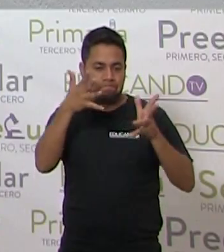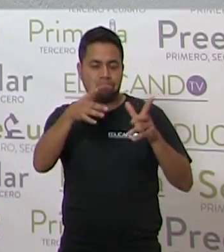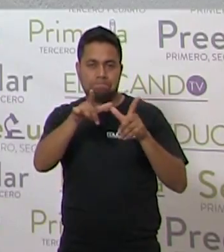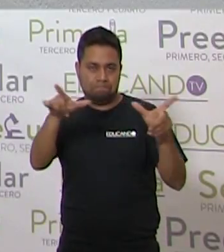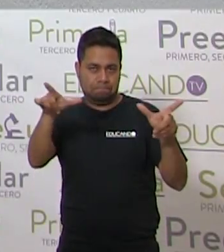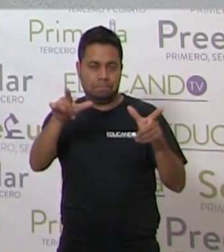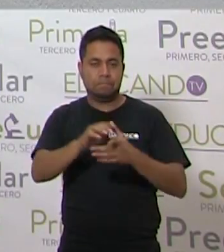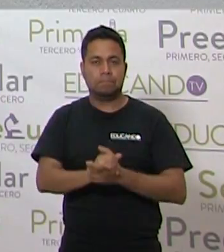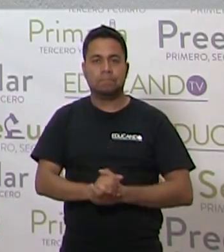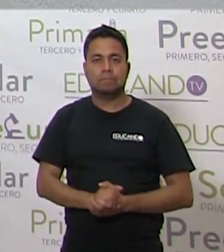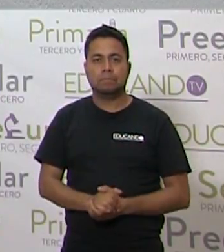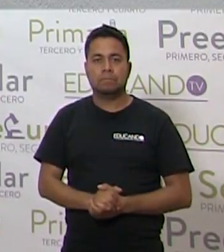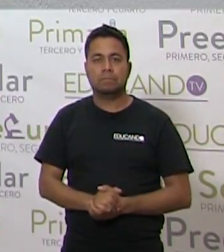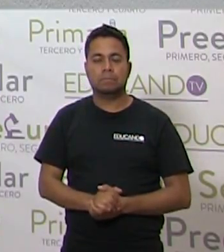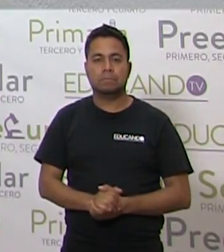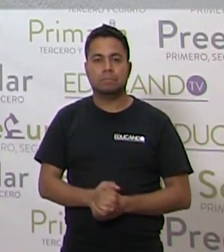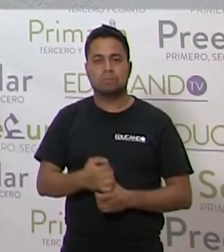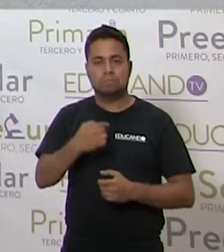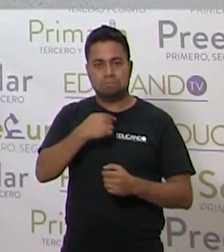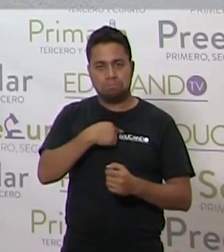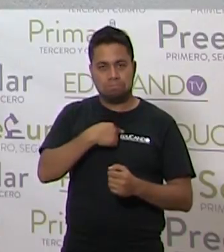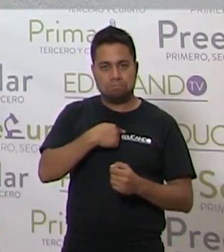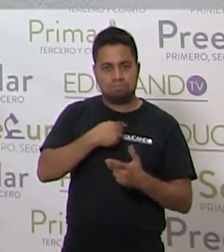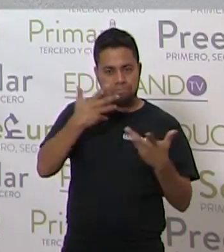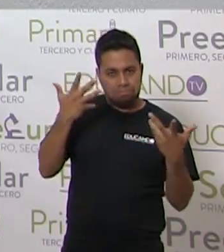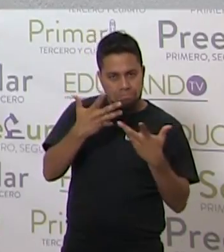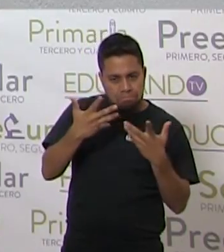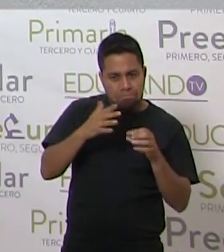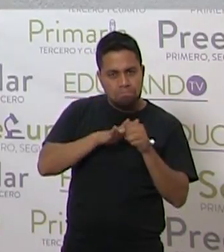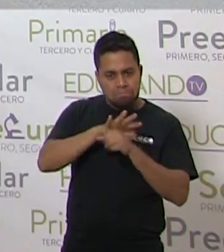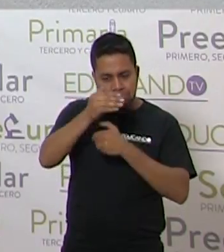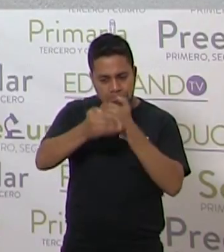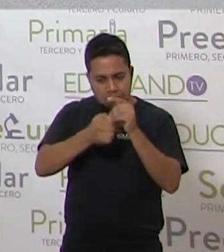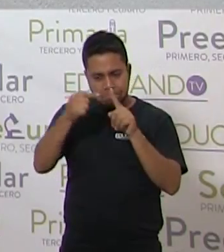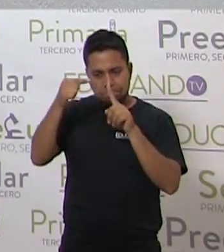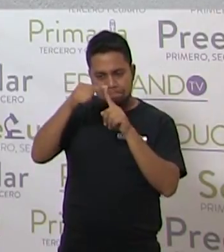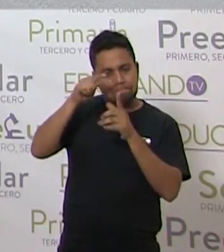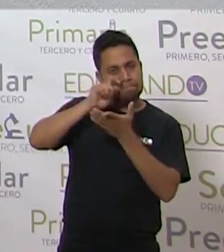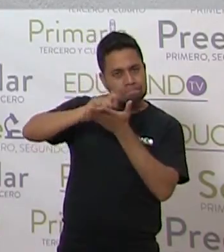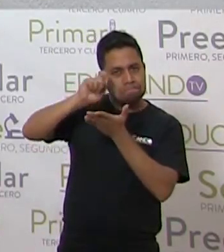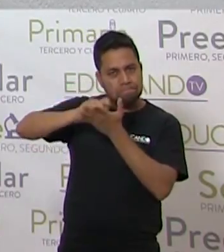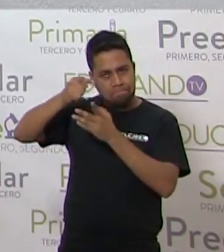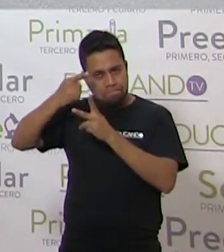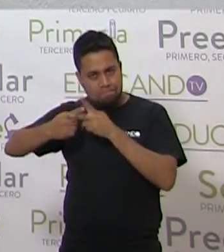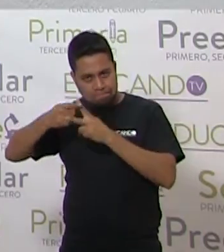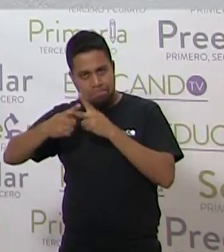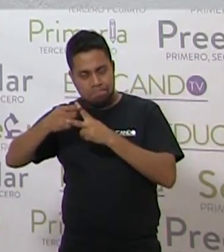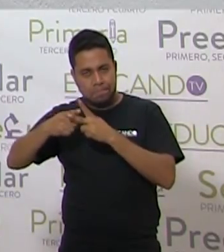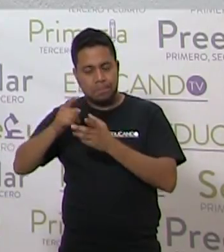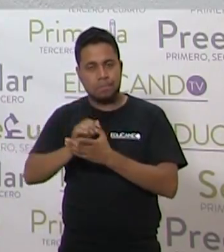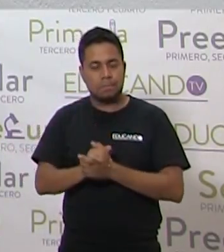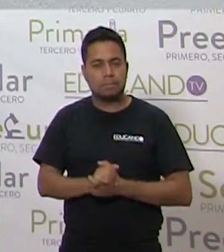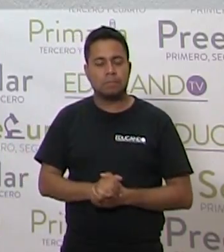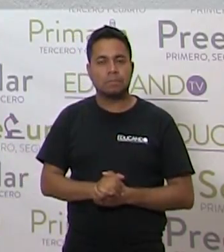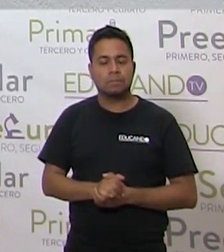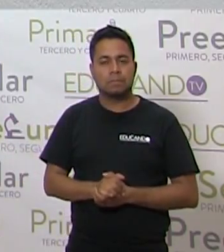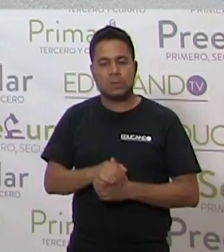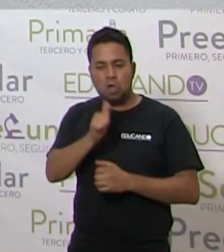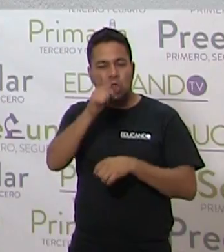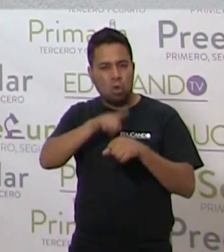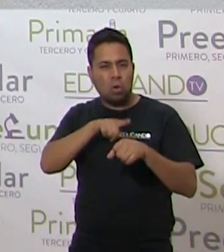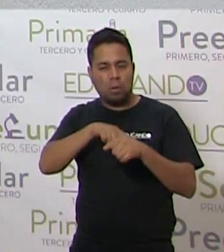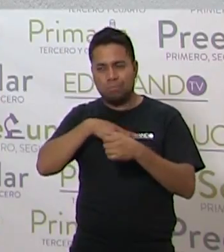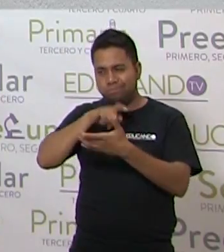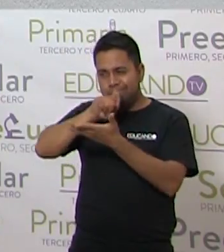tenemos y haciendo la m haciendo ya el algoritmo vamos a utilizar otro